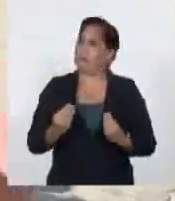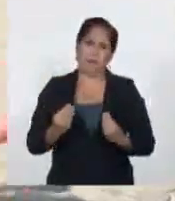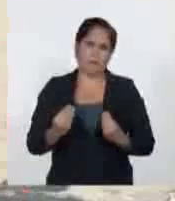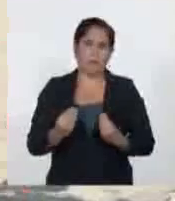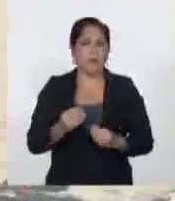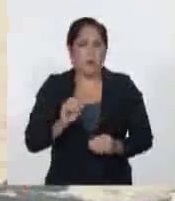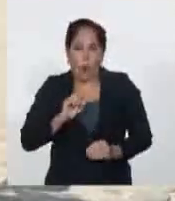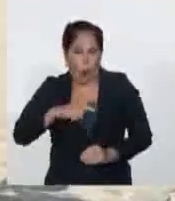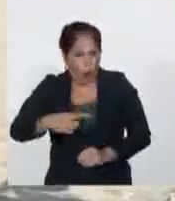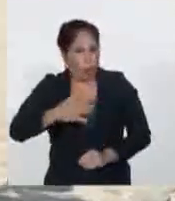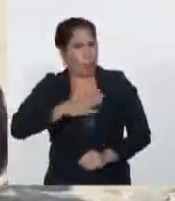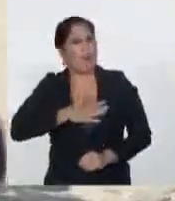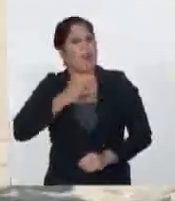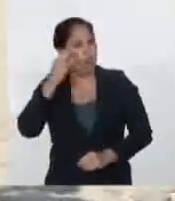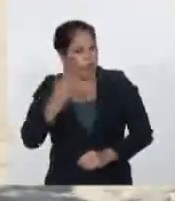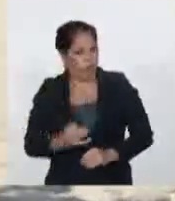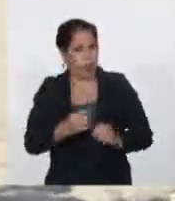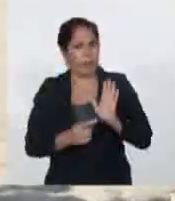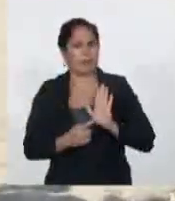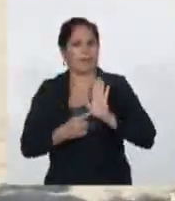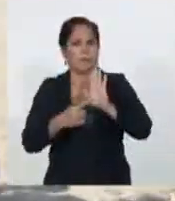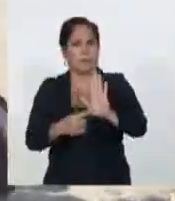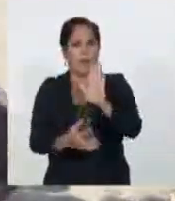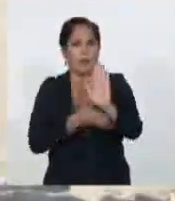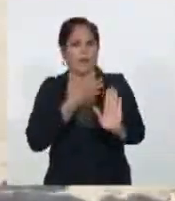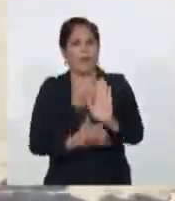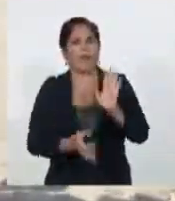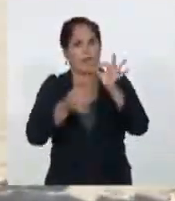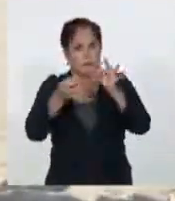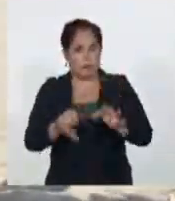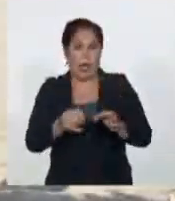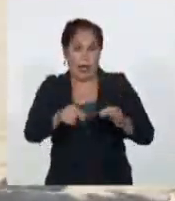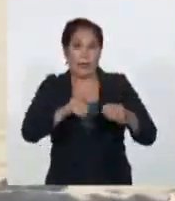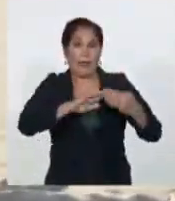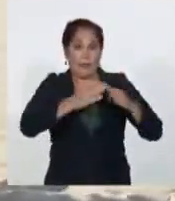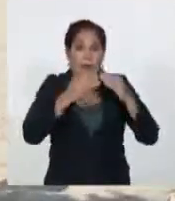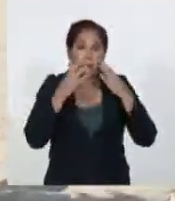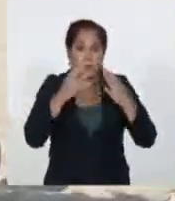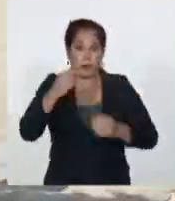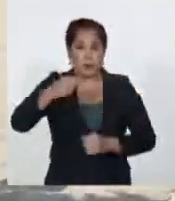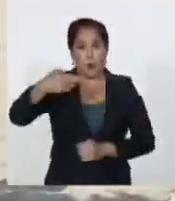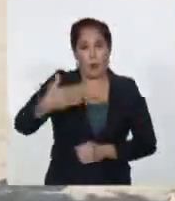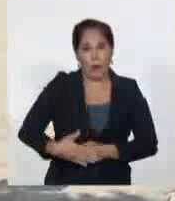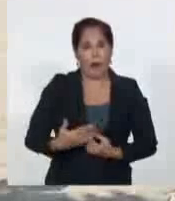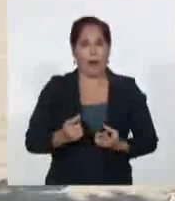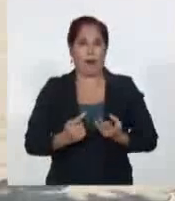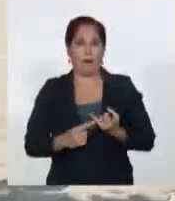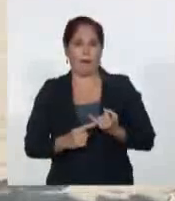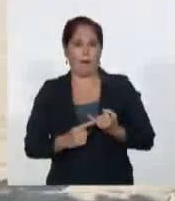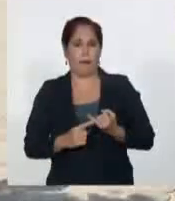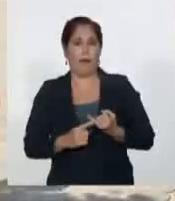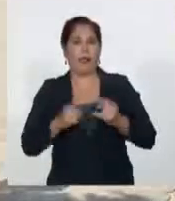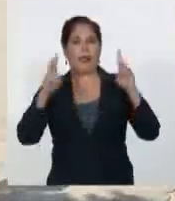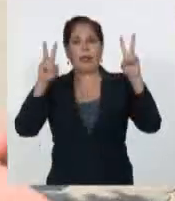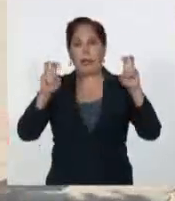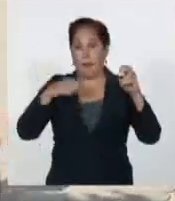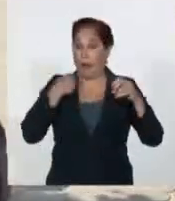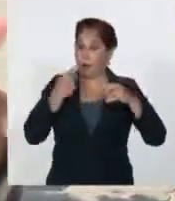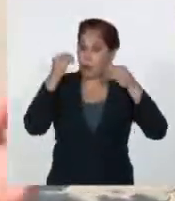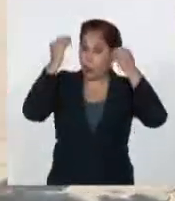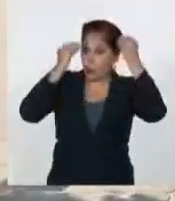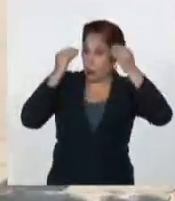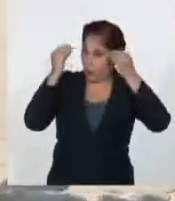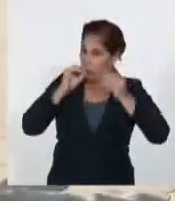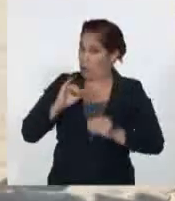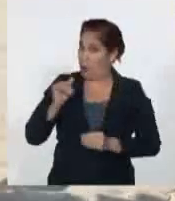nuestra voz presentar nuestra verdad es importante debate sobre Derechos Humanos sobre temas que nos preocupan en Cuba